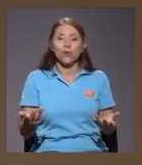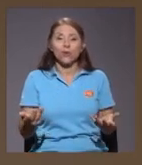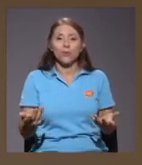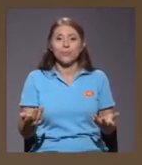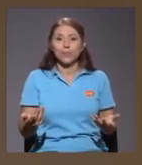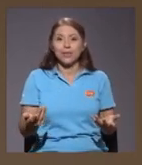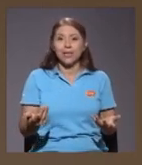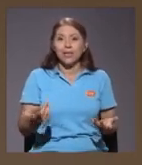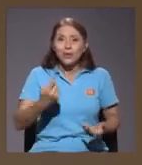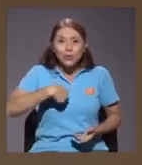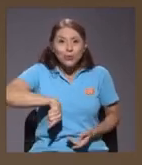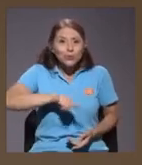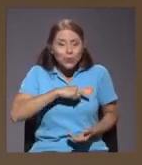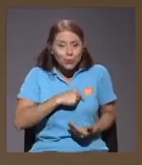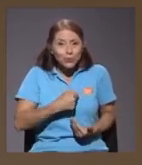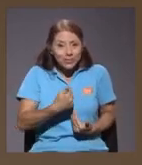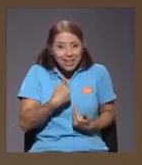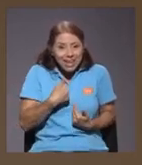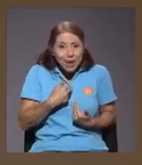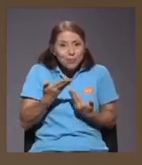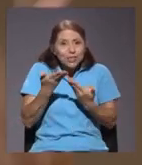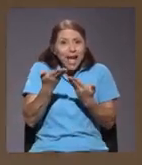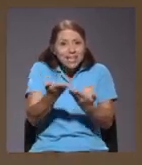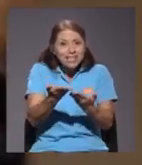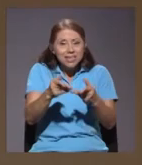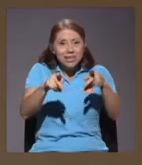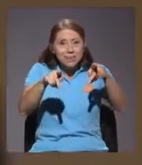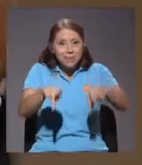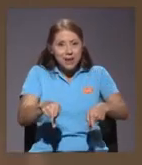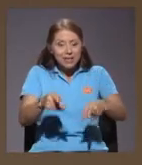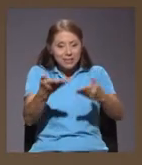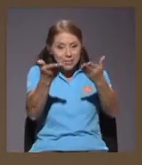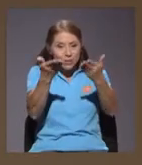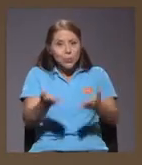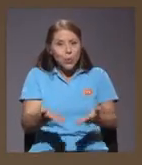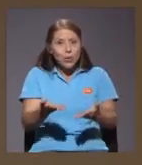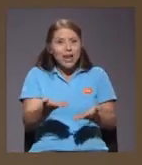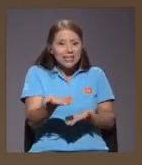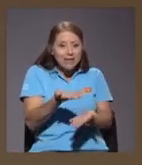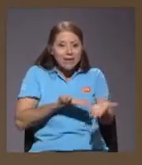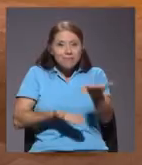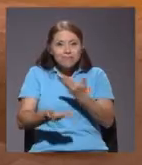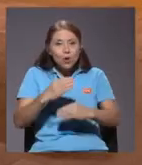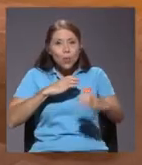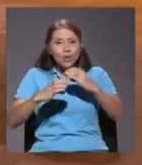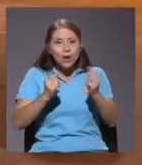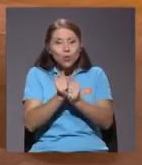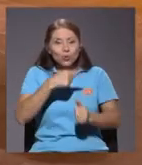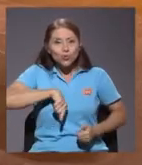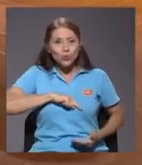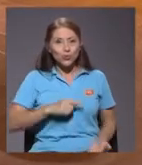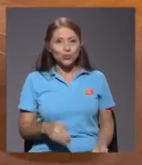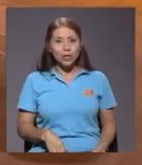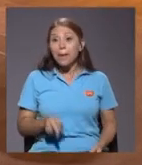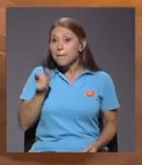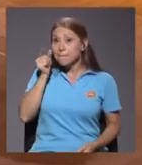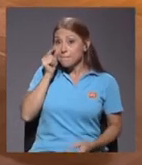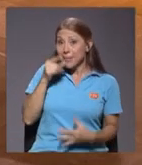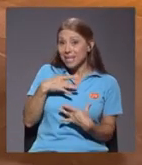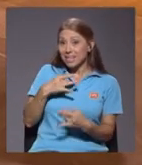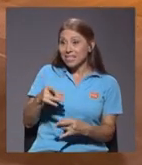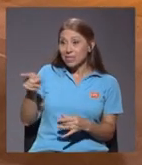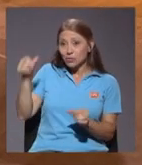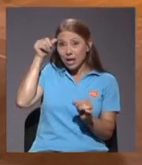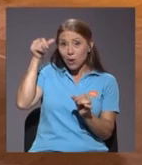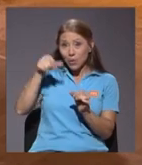teníamos a alguien ahí que estaba interactuando con nosotros nba vea qué curioso acordarse el terremoto del